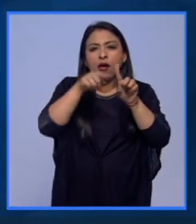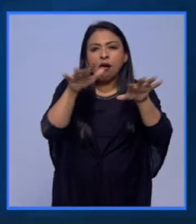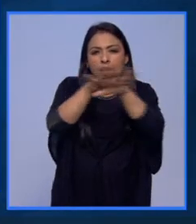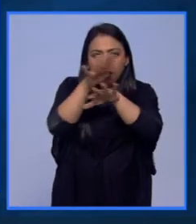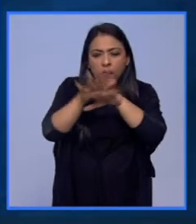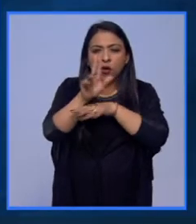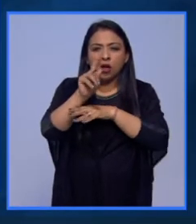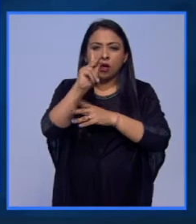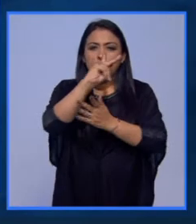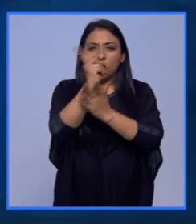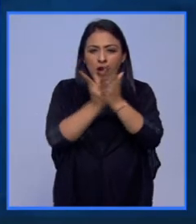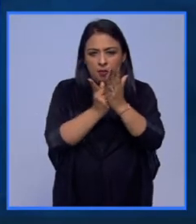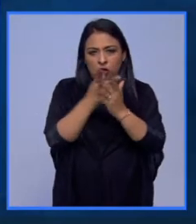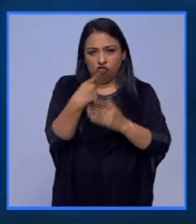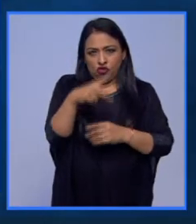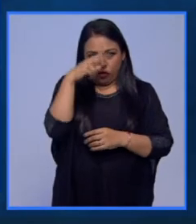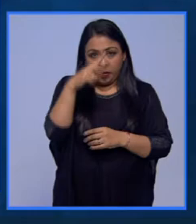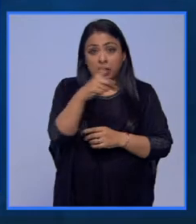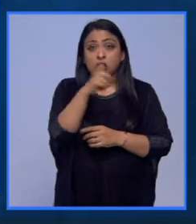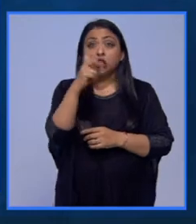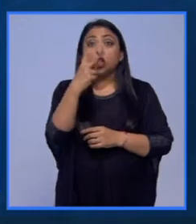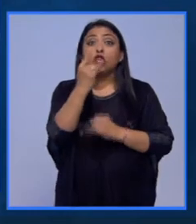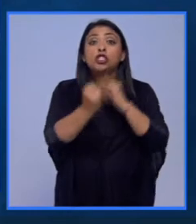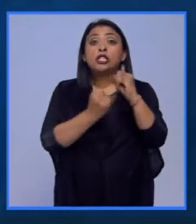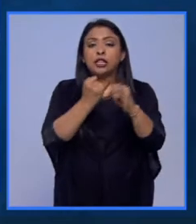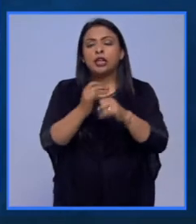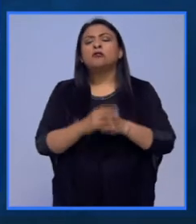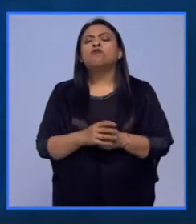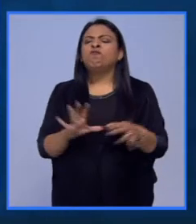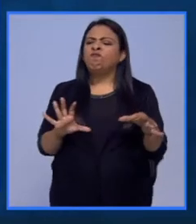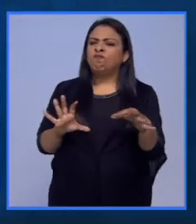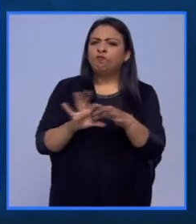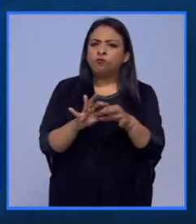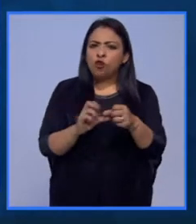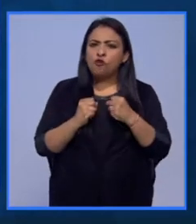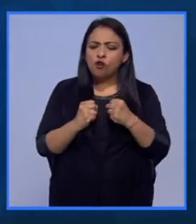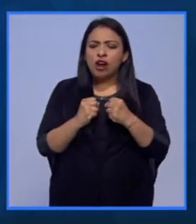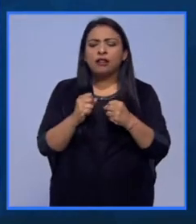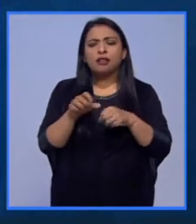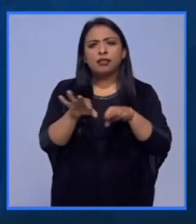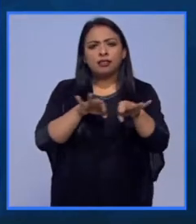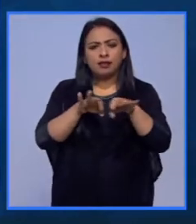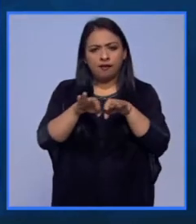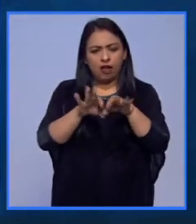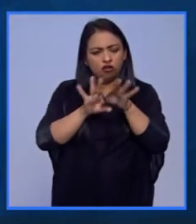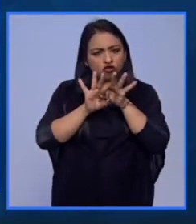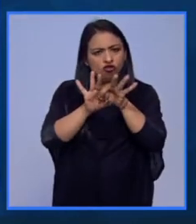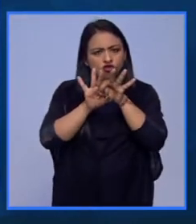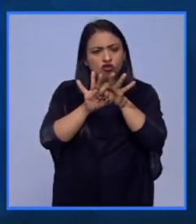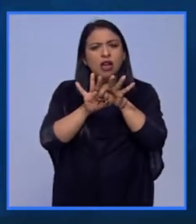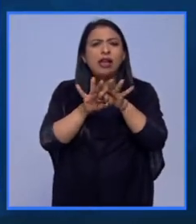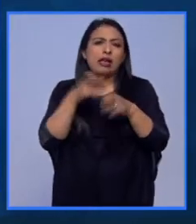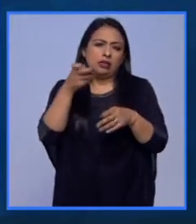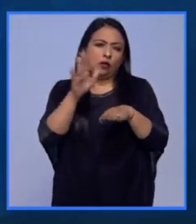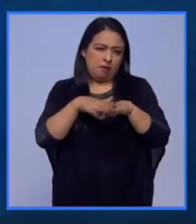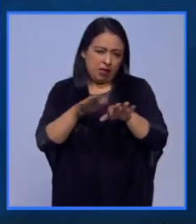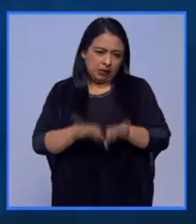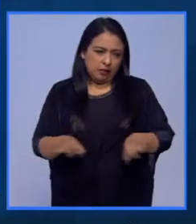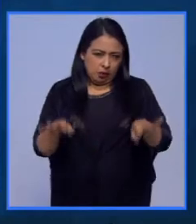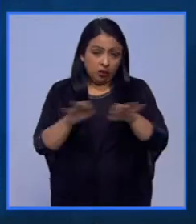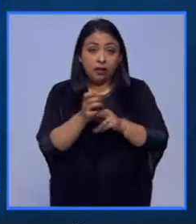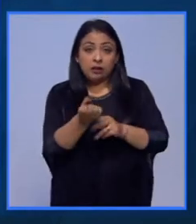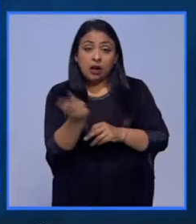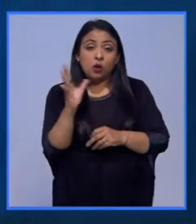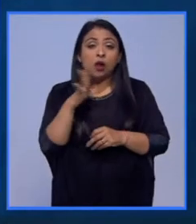y 102 internacionales. Se han afianzado lazos de trabajo, es básicamente eso. Algunos